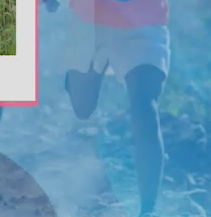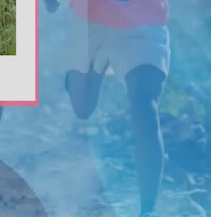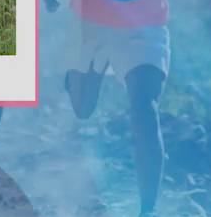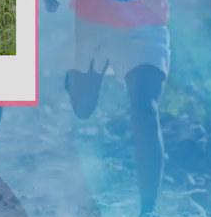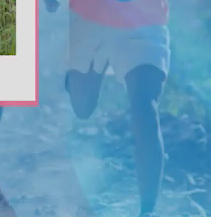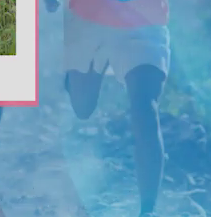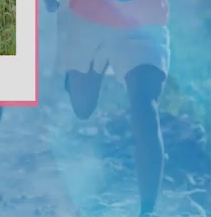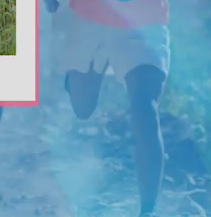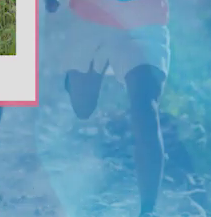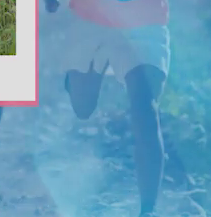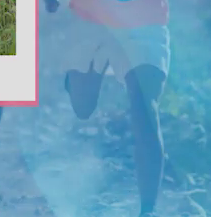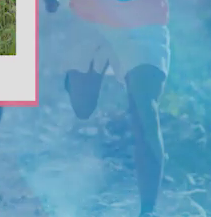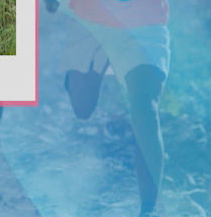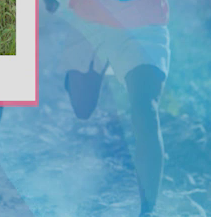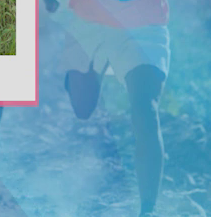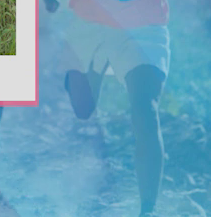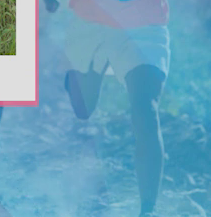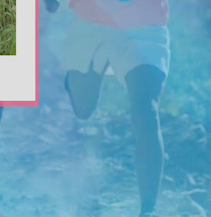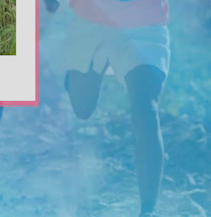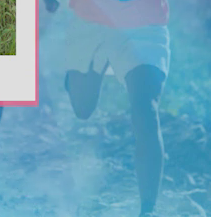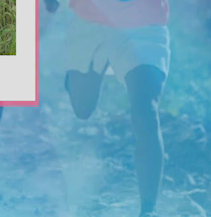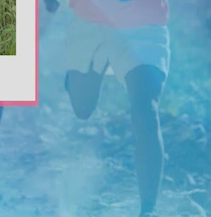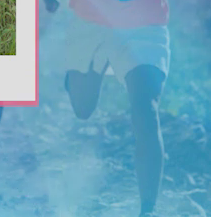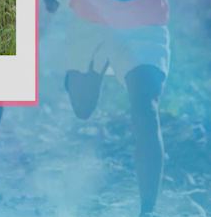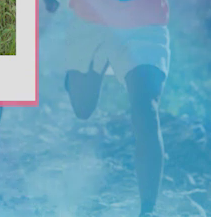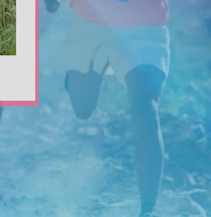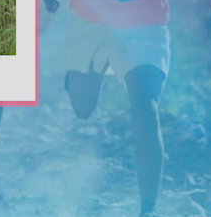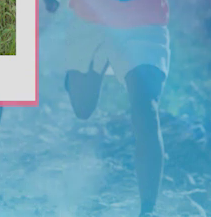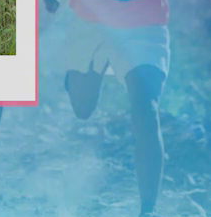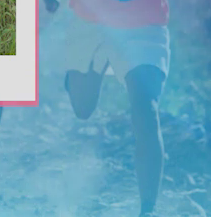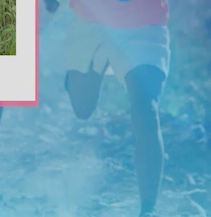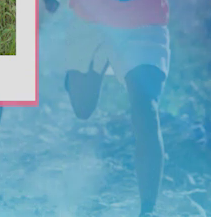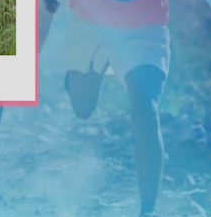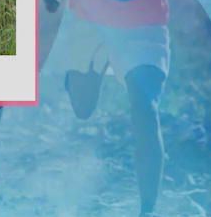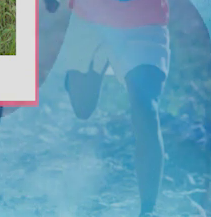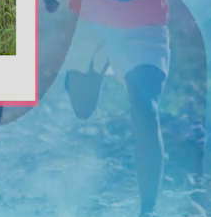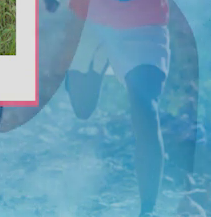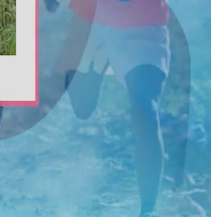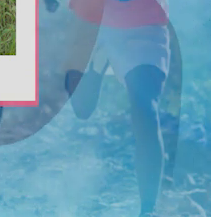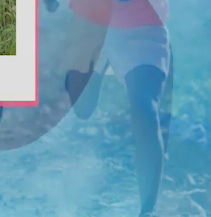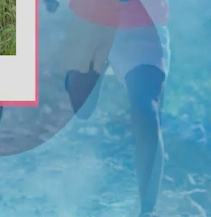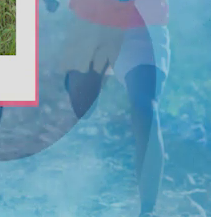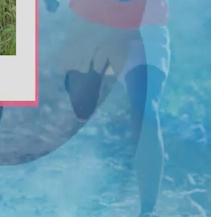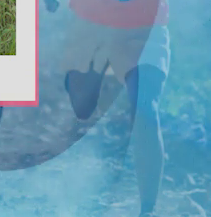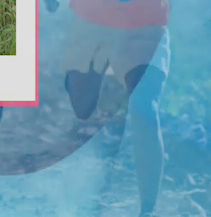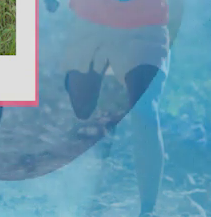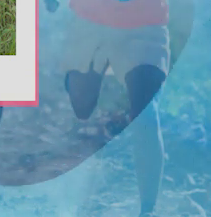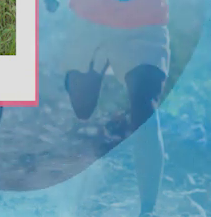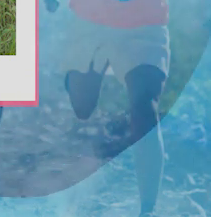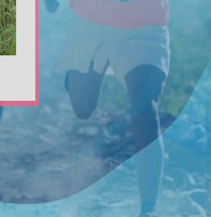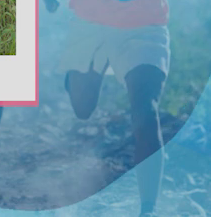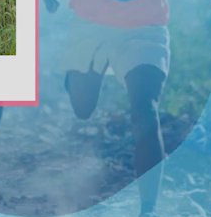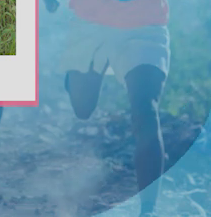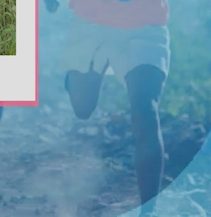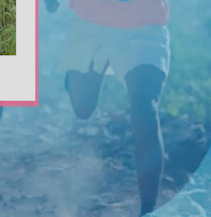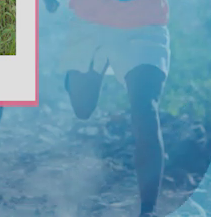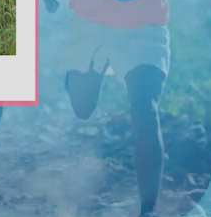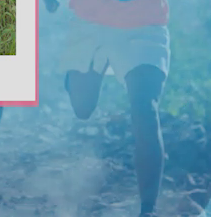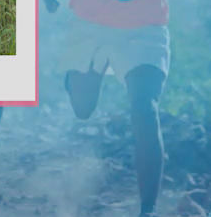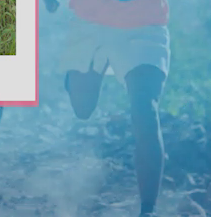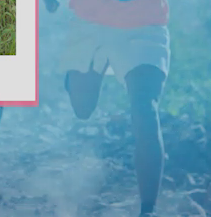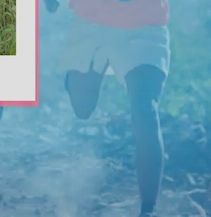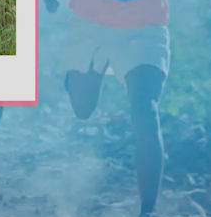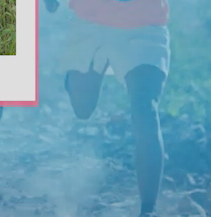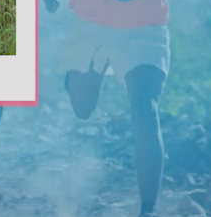Maputamujer, itza, mapuricarraramuri, echko, nevatzata, veneta, cachjonza, jerica,